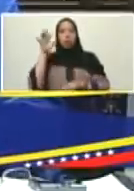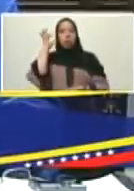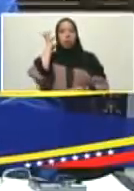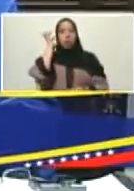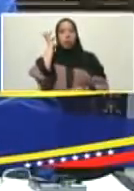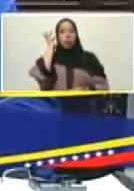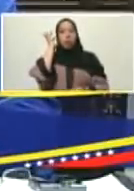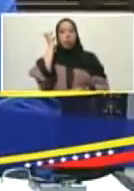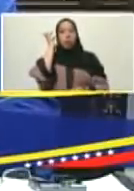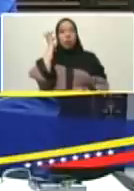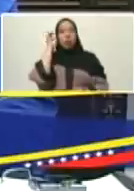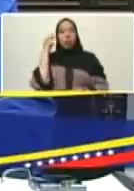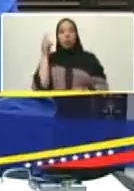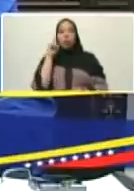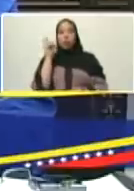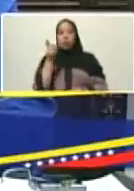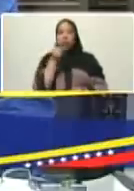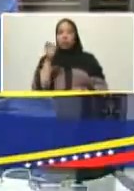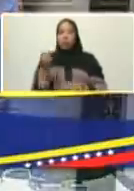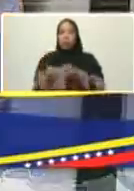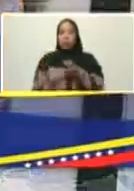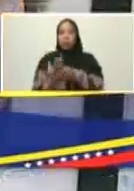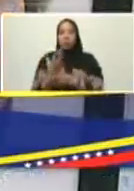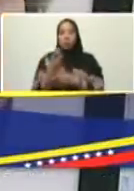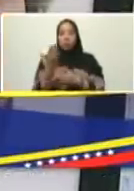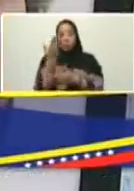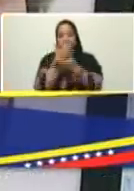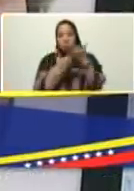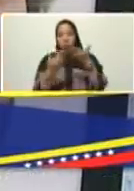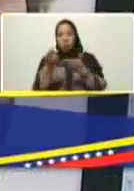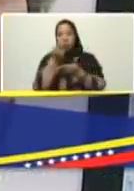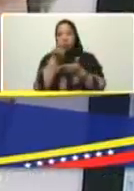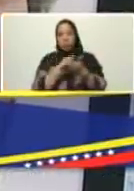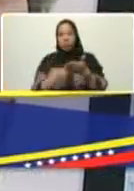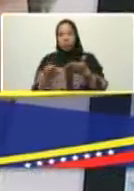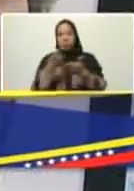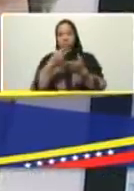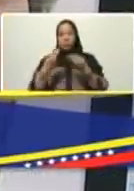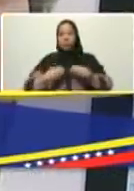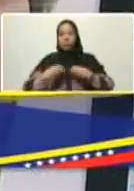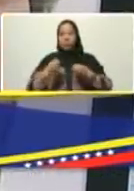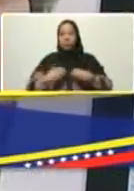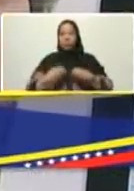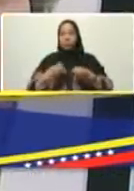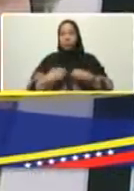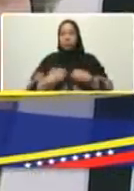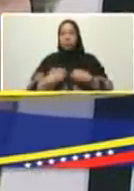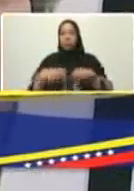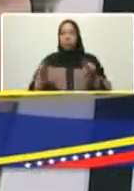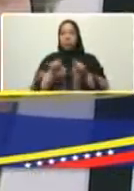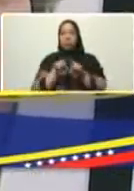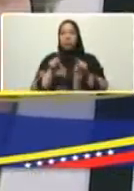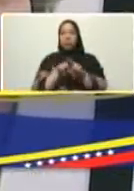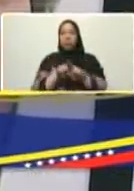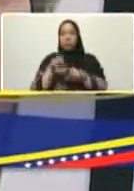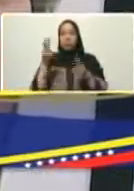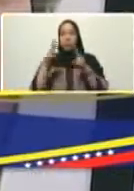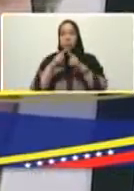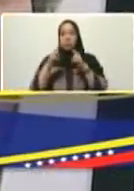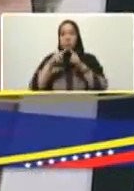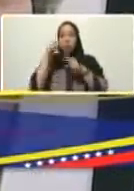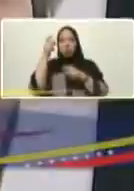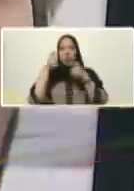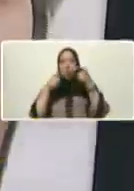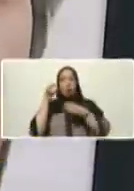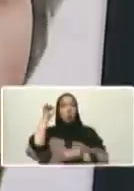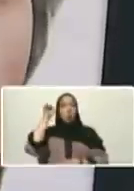busca a Flora Tristán y los cuadros y los retratos que le hicieron en vida es como el rostro que conocemos de nuestro libertador